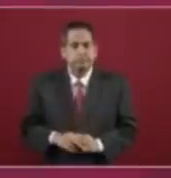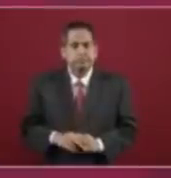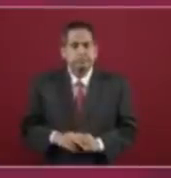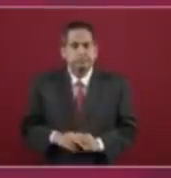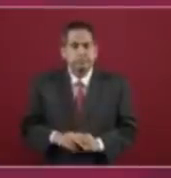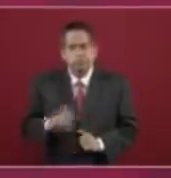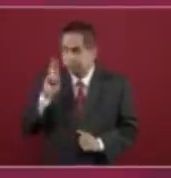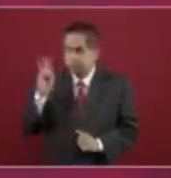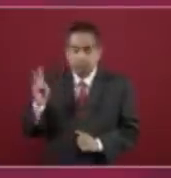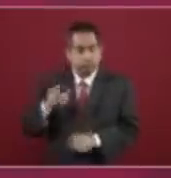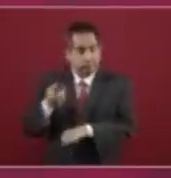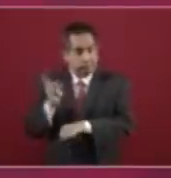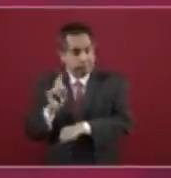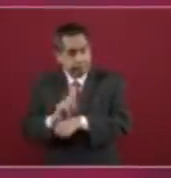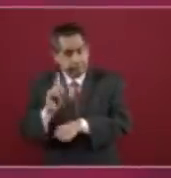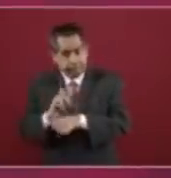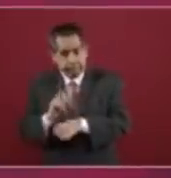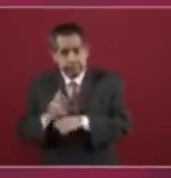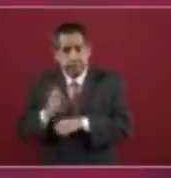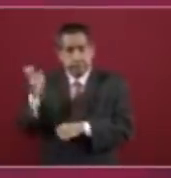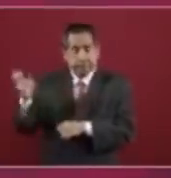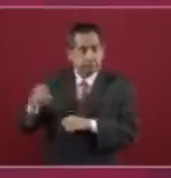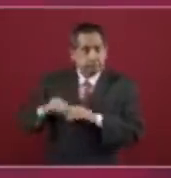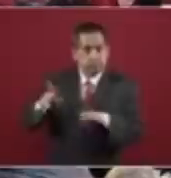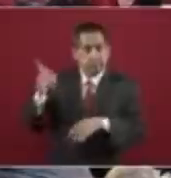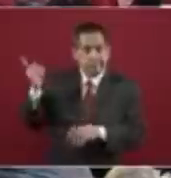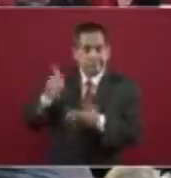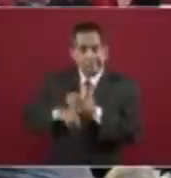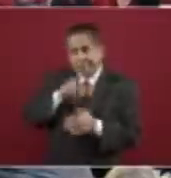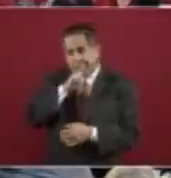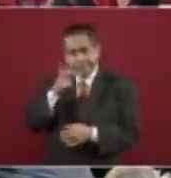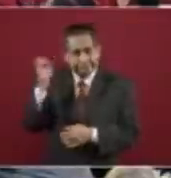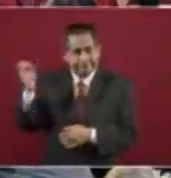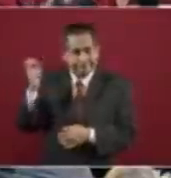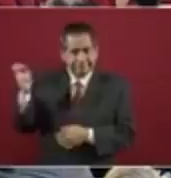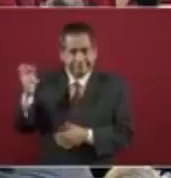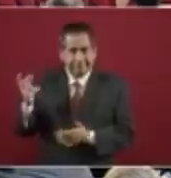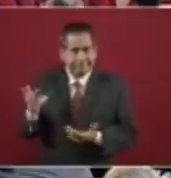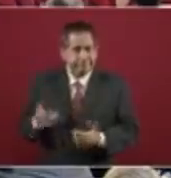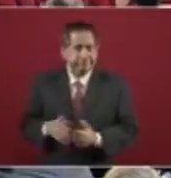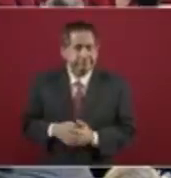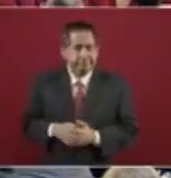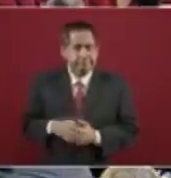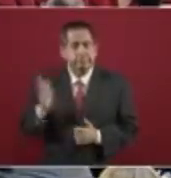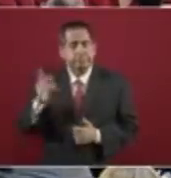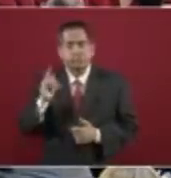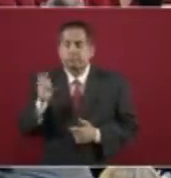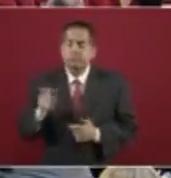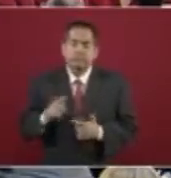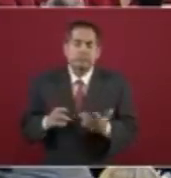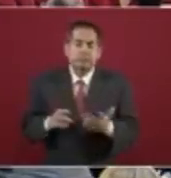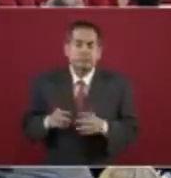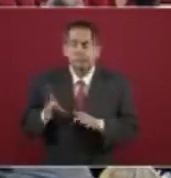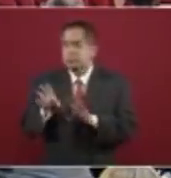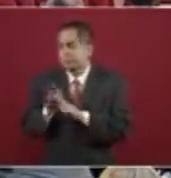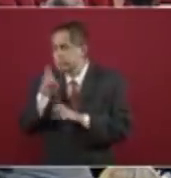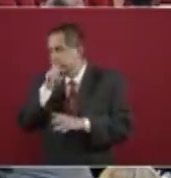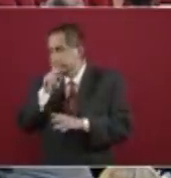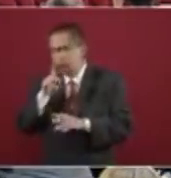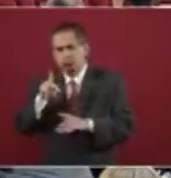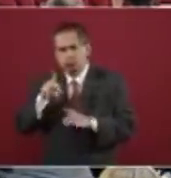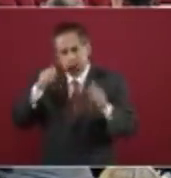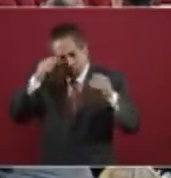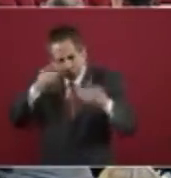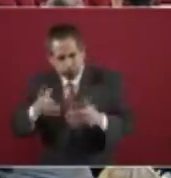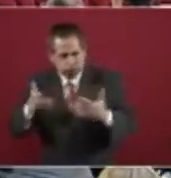Pero todos los días, esta es nuestra preocupación. Pero Pero no solo nos preocupamos, nos